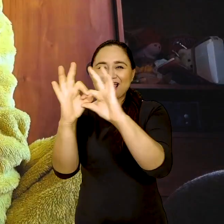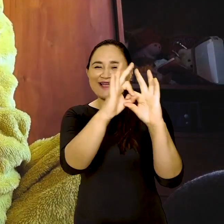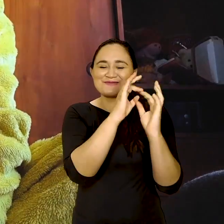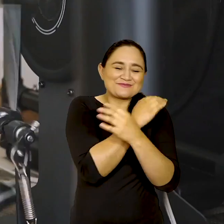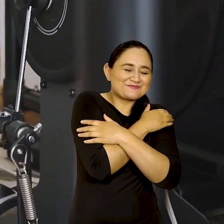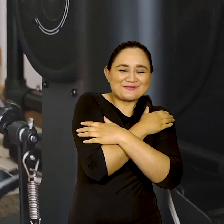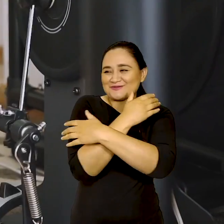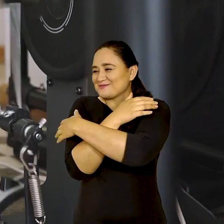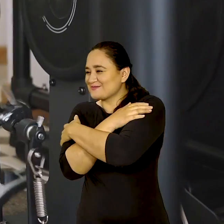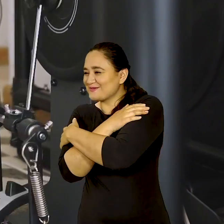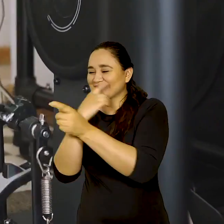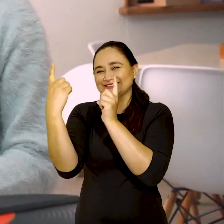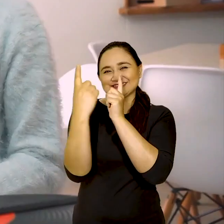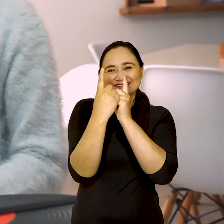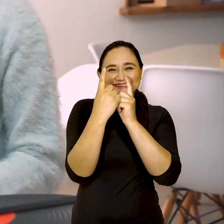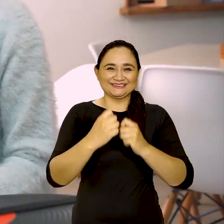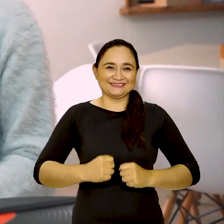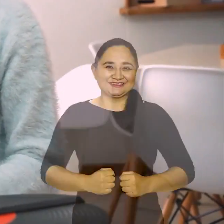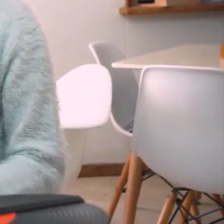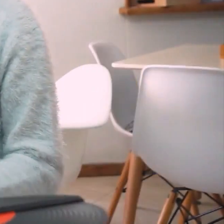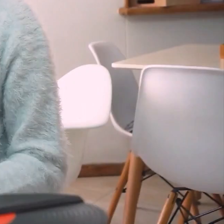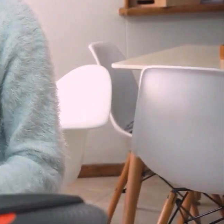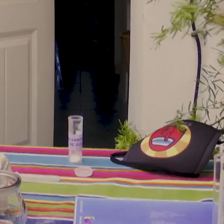amigas y amigos.